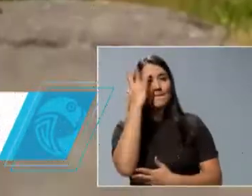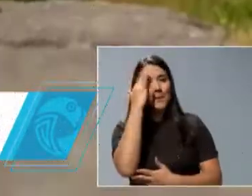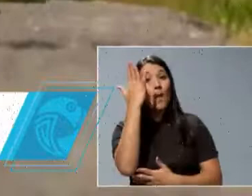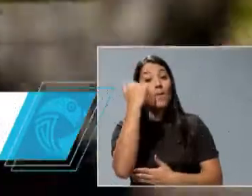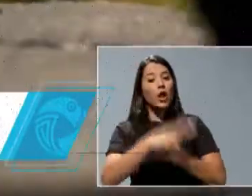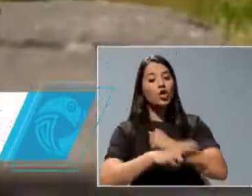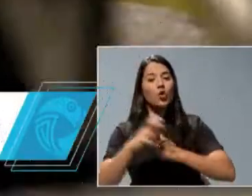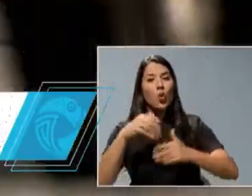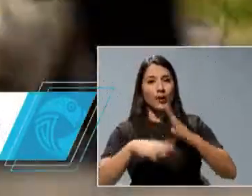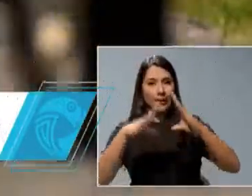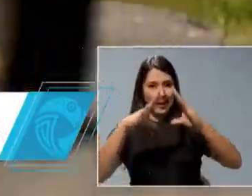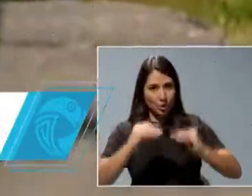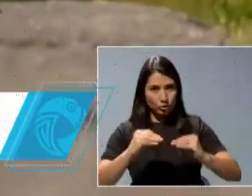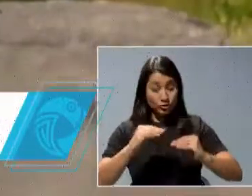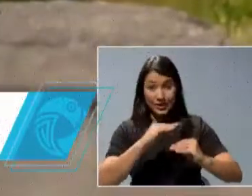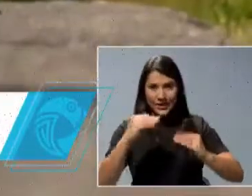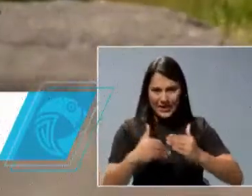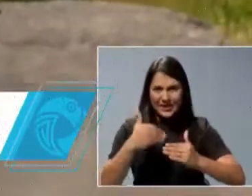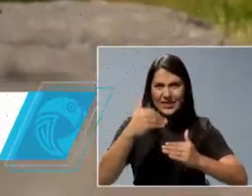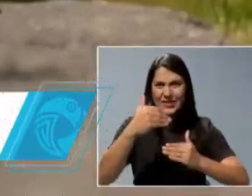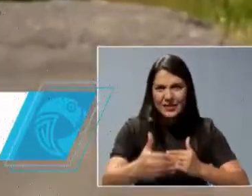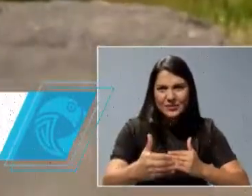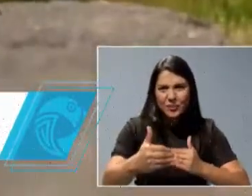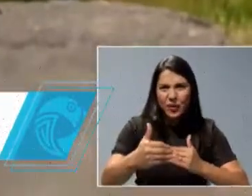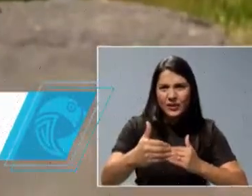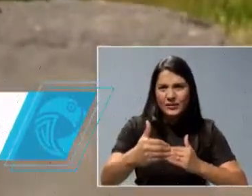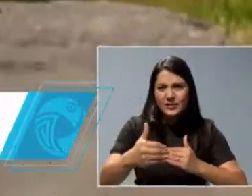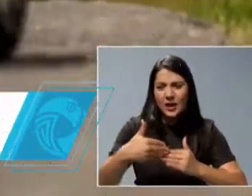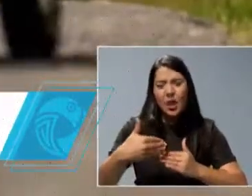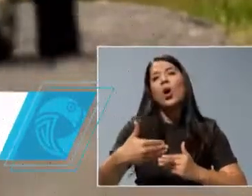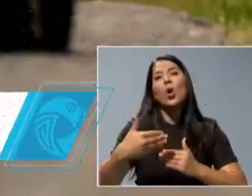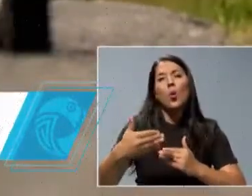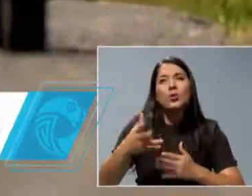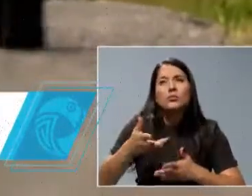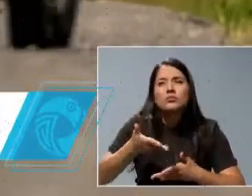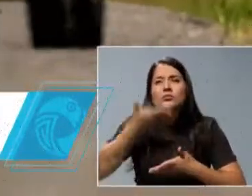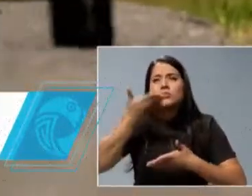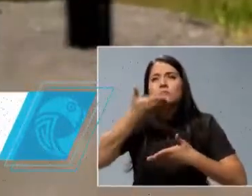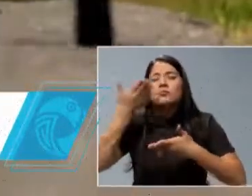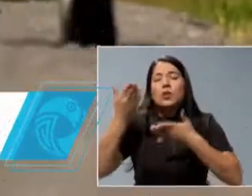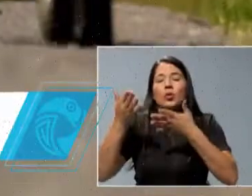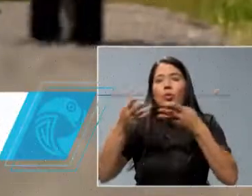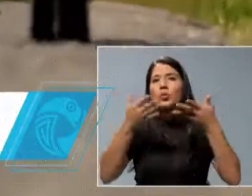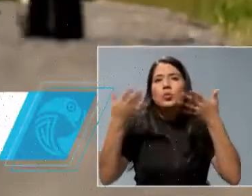Luego ellos amanecen con la percepción de fuertes vapores de combustible que se esparcen por el aire.